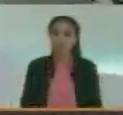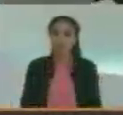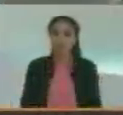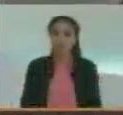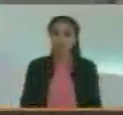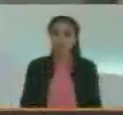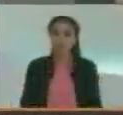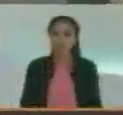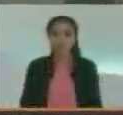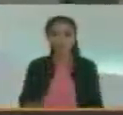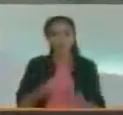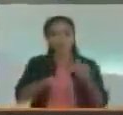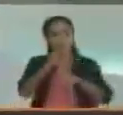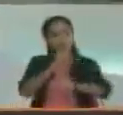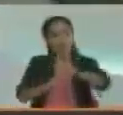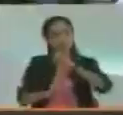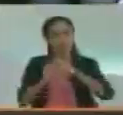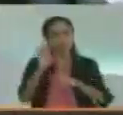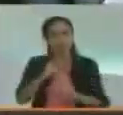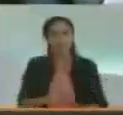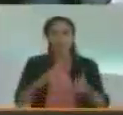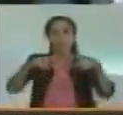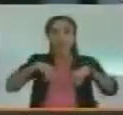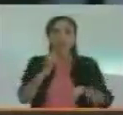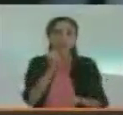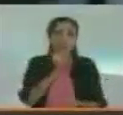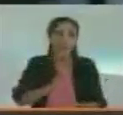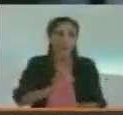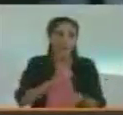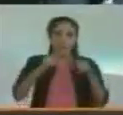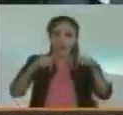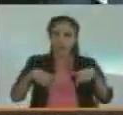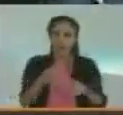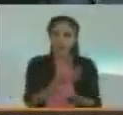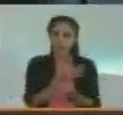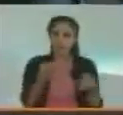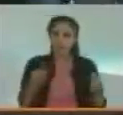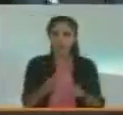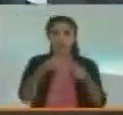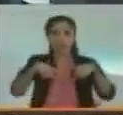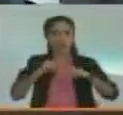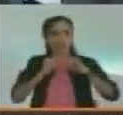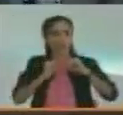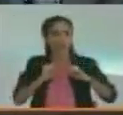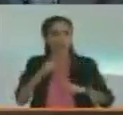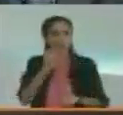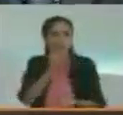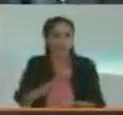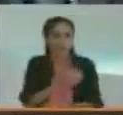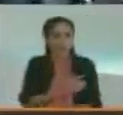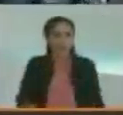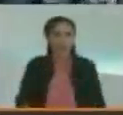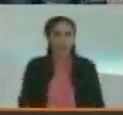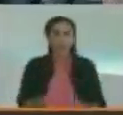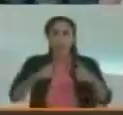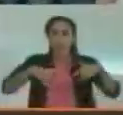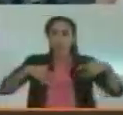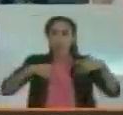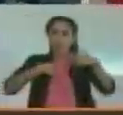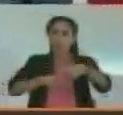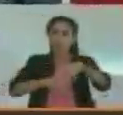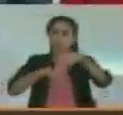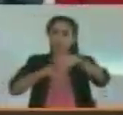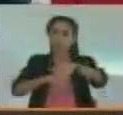en su lucha. ¡Valencia! ¡Valencia, esta fuerza! Que ha salido hoy a la calle, dice